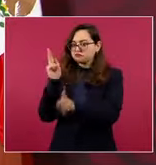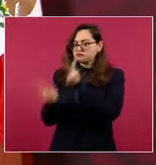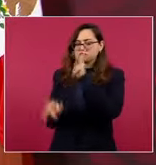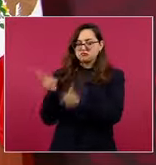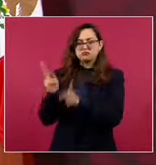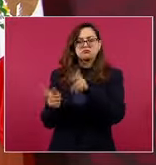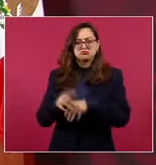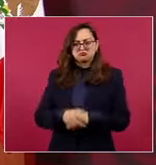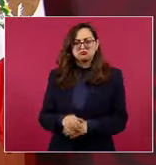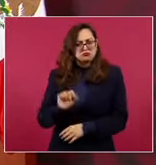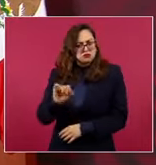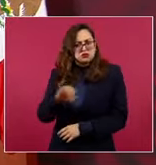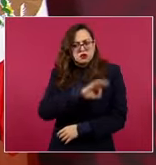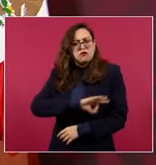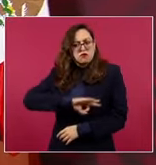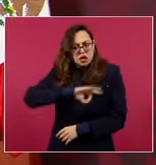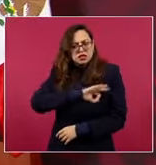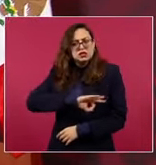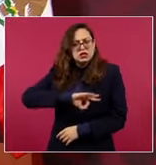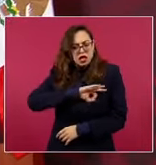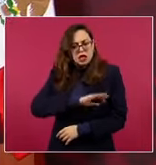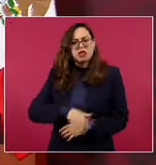pues felicitándola, sobre todo